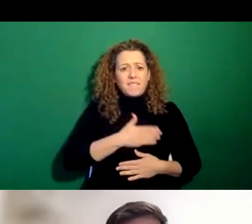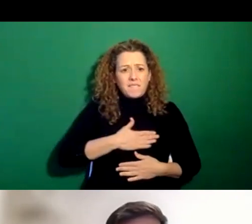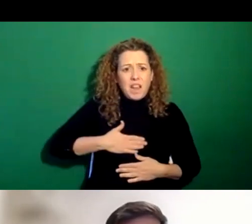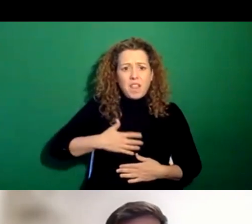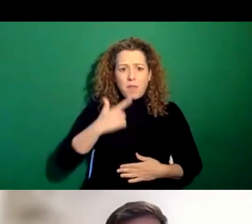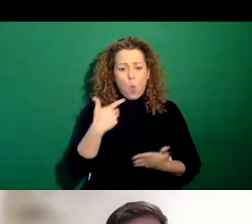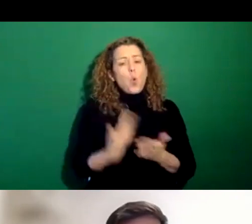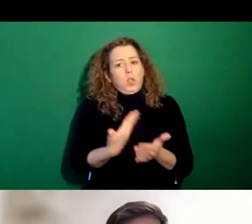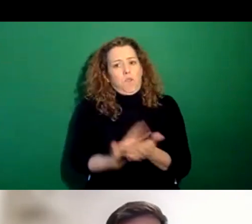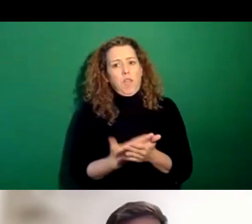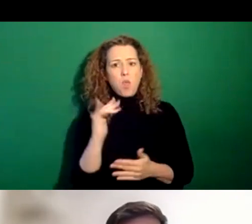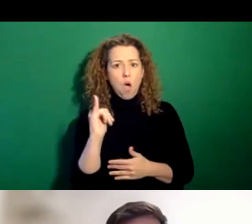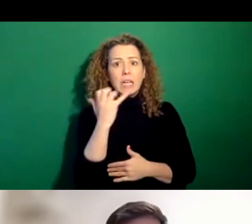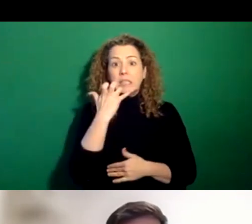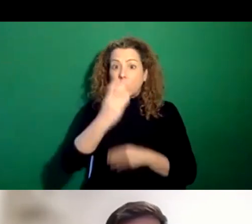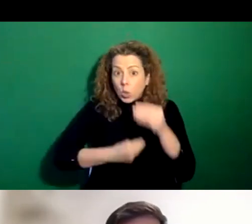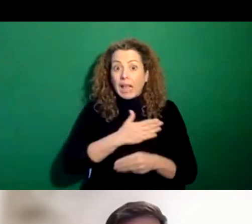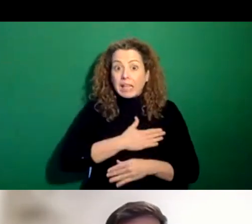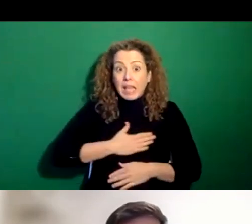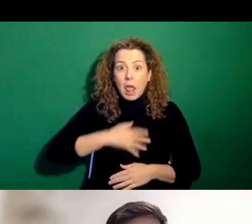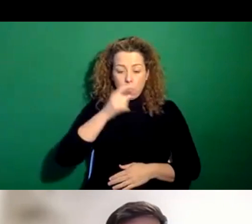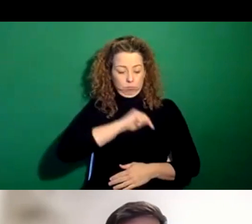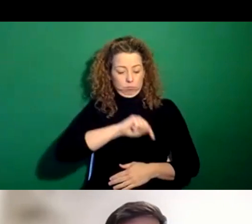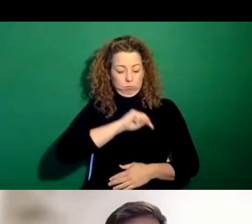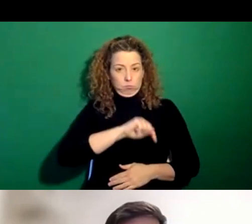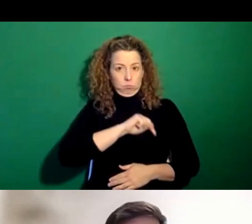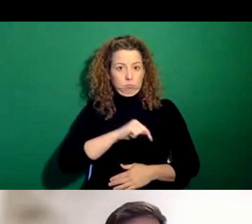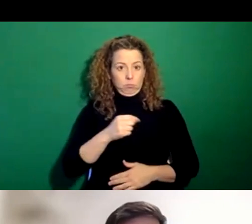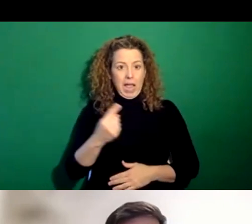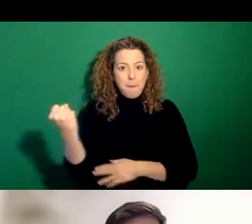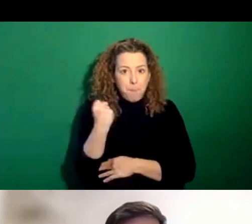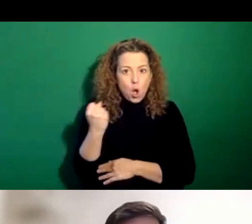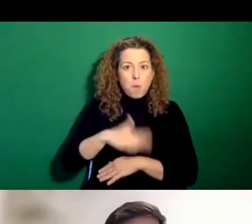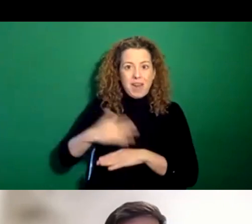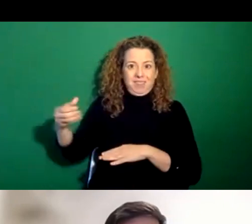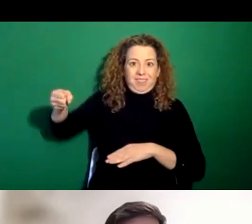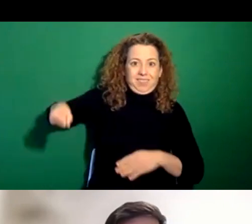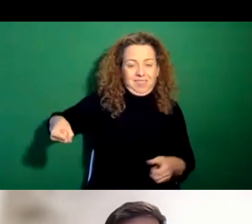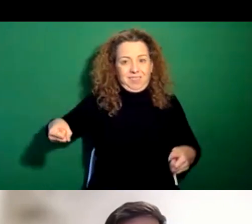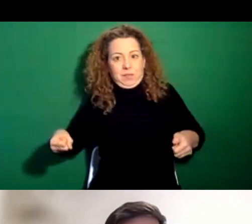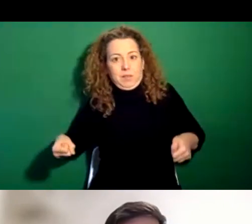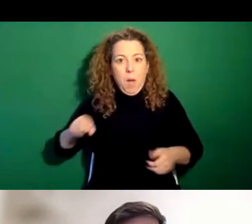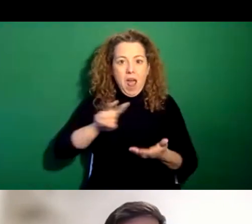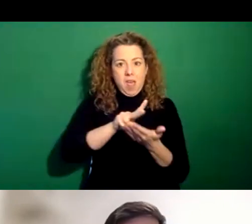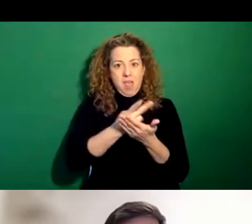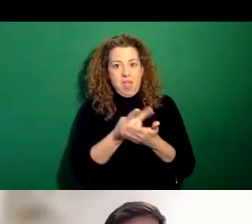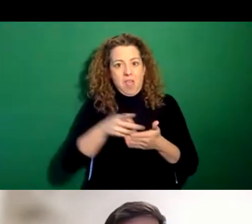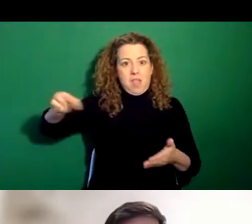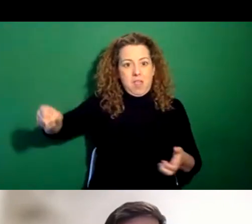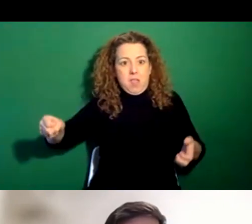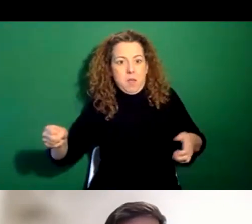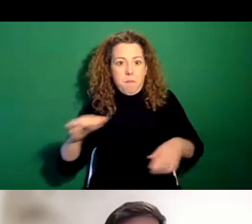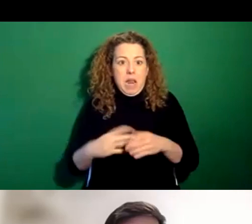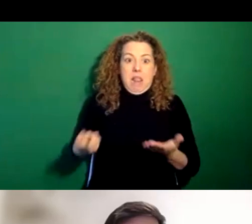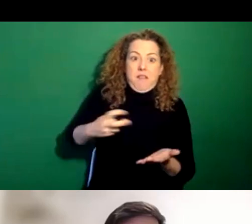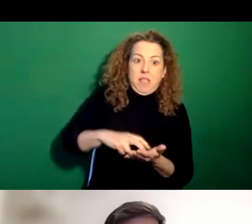está justificado, si la quiere como medida de apoyo para cambiar de postura o para levantarse, no,